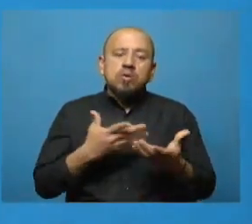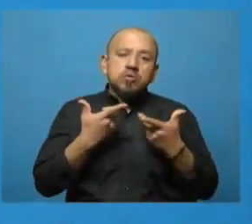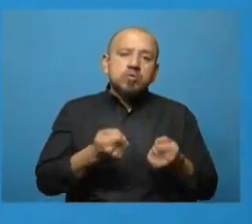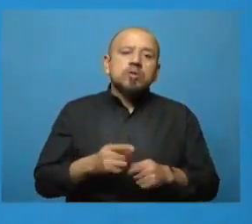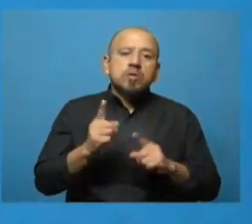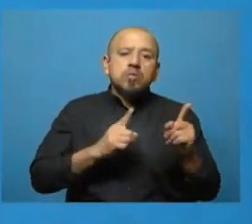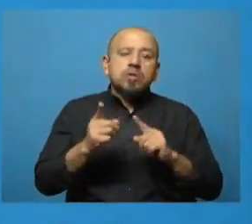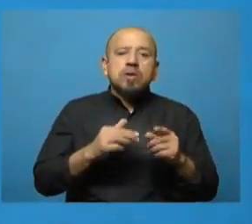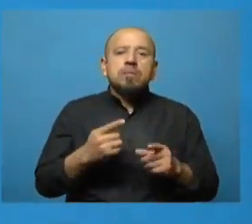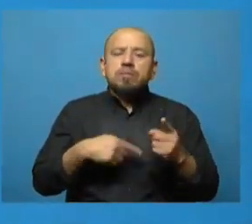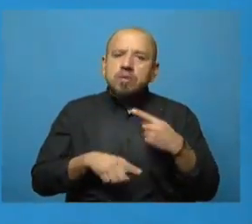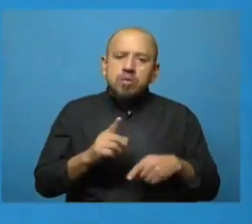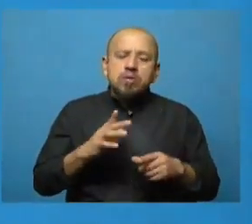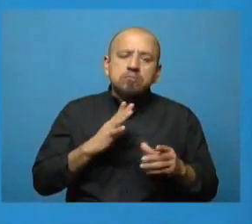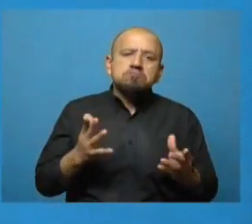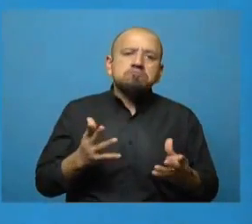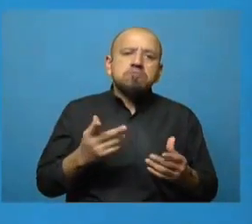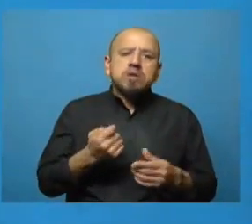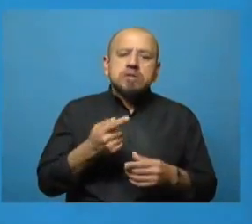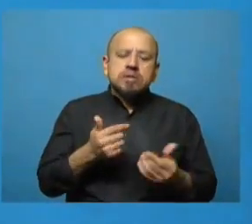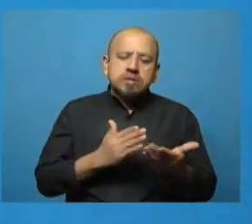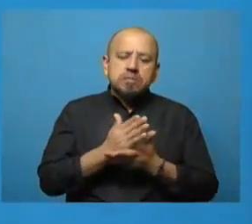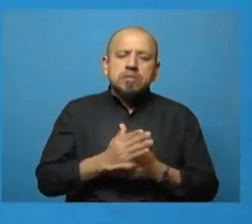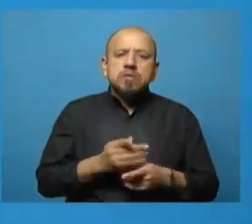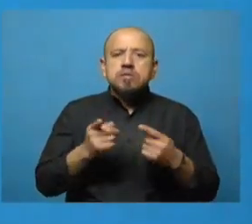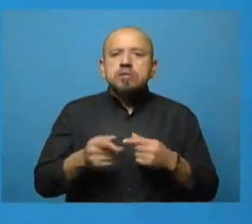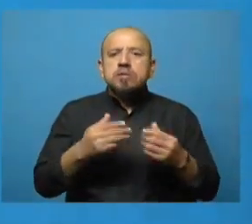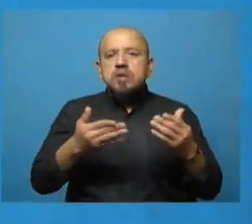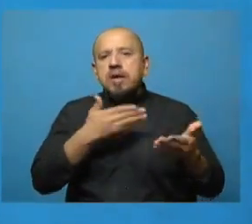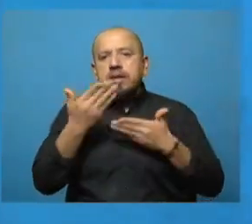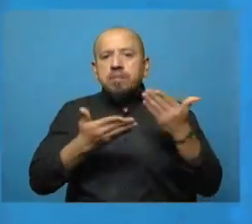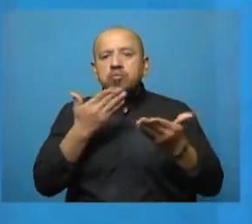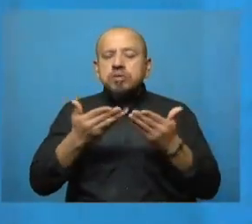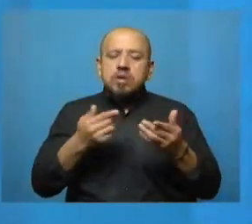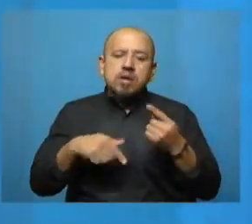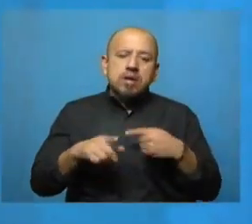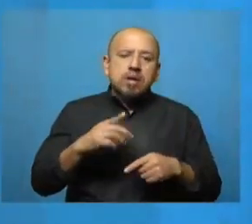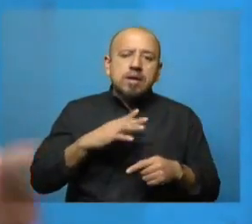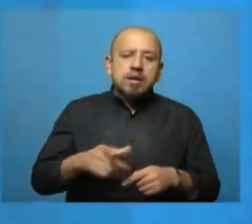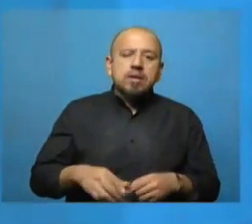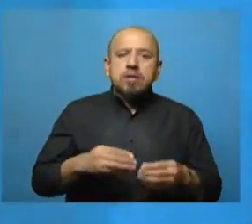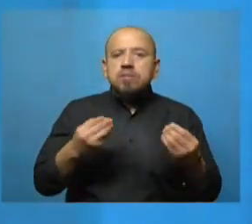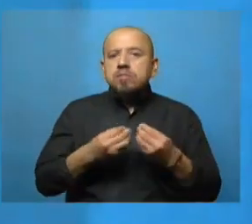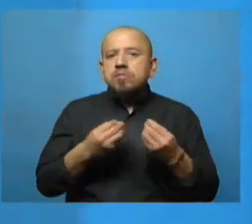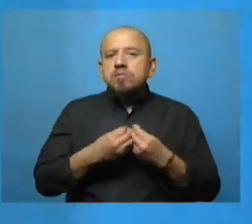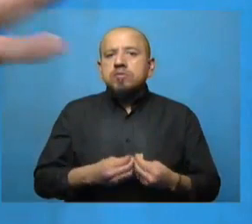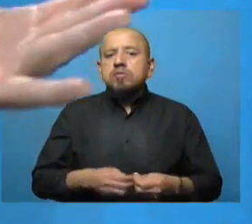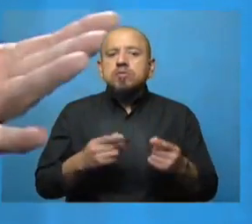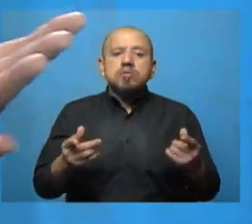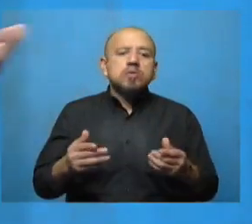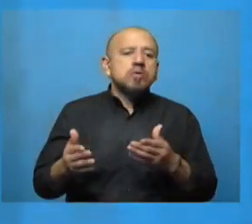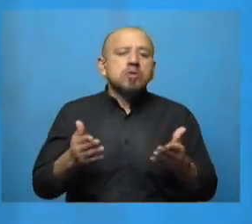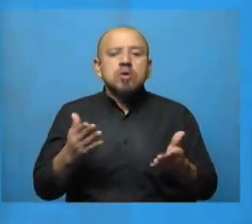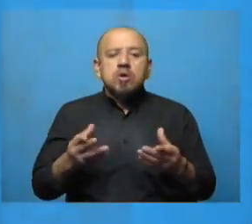palabra alguna cosita pero Generalmente en las canciones políticas vienen mucho cocinado de antes de Para dónde